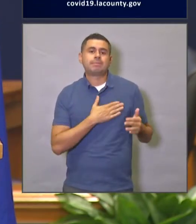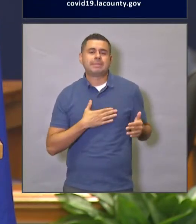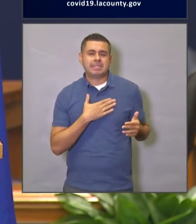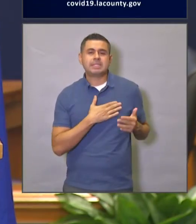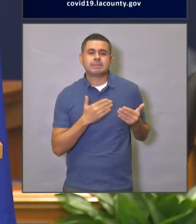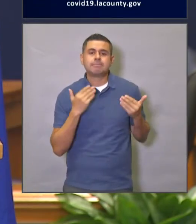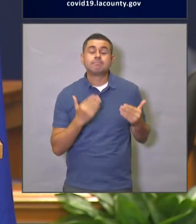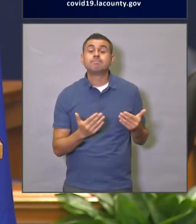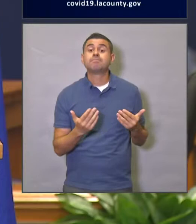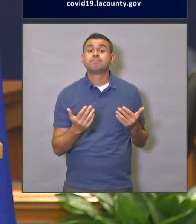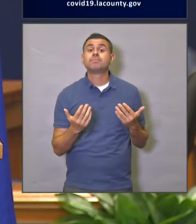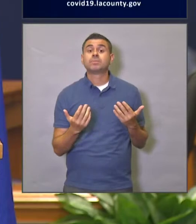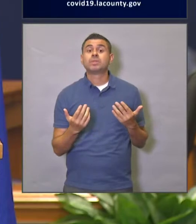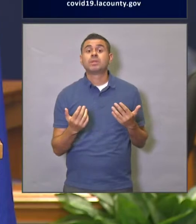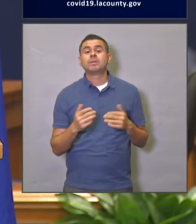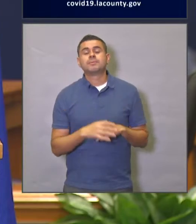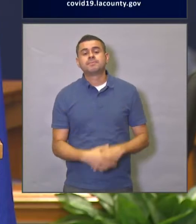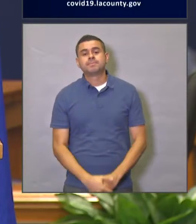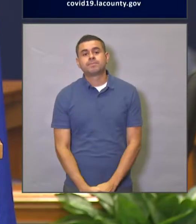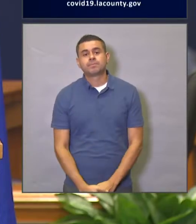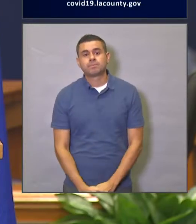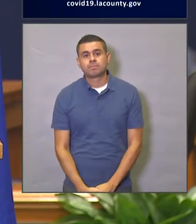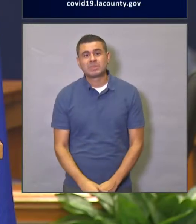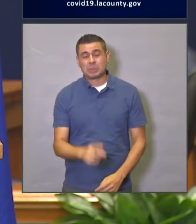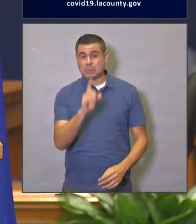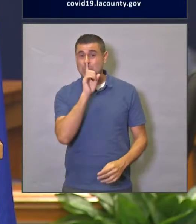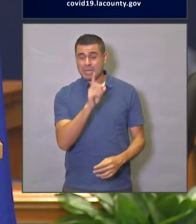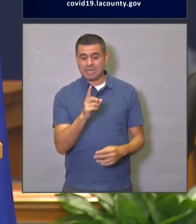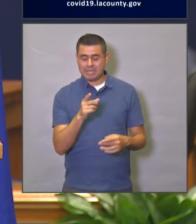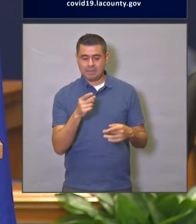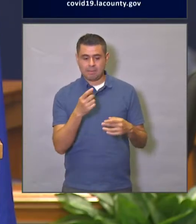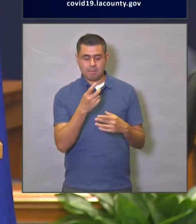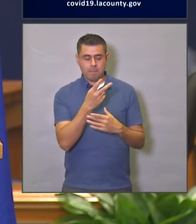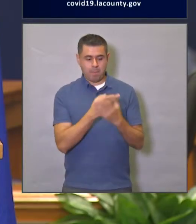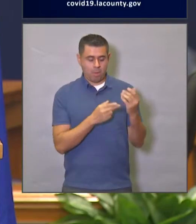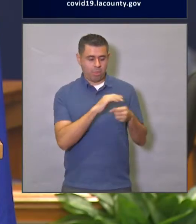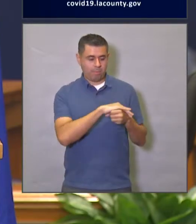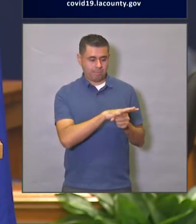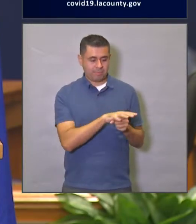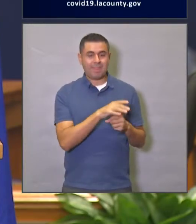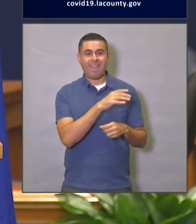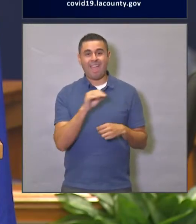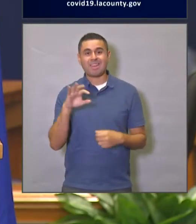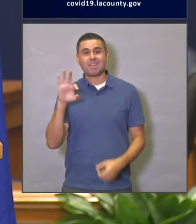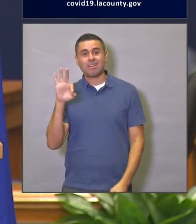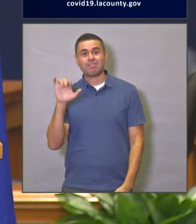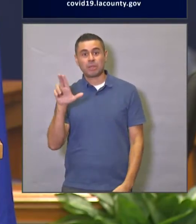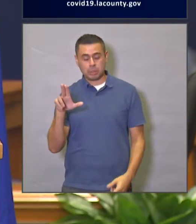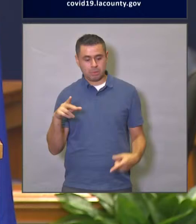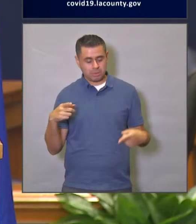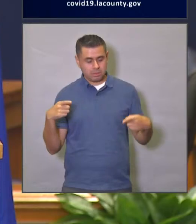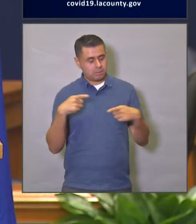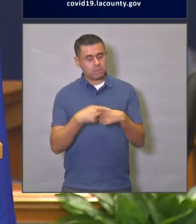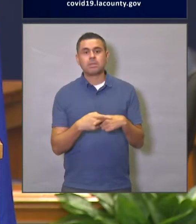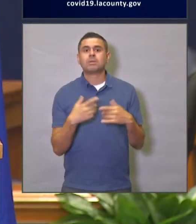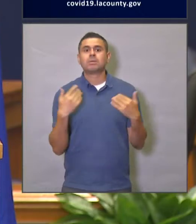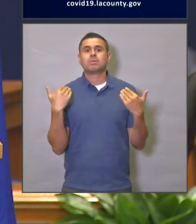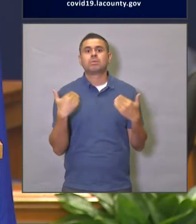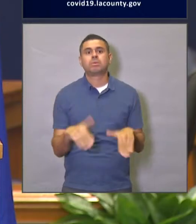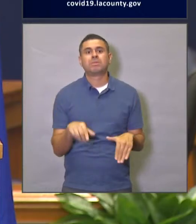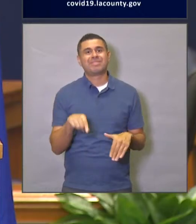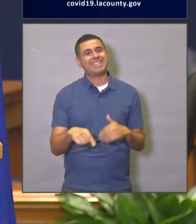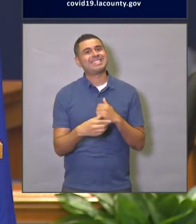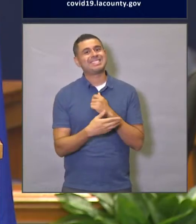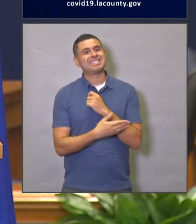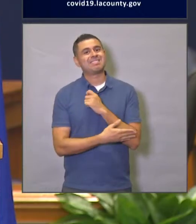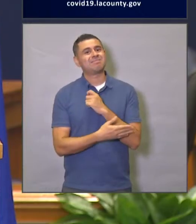en el condado al mismo tiempo este año, por lo que ahora más que nunca es importante estar protegido